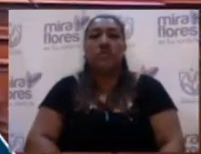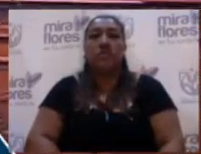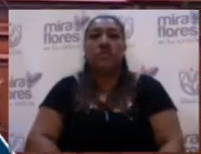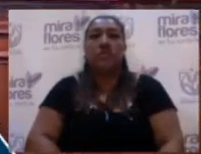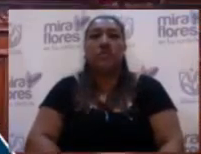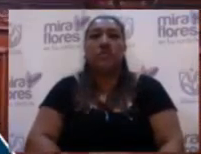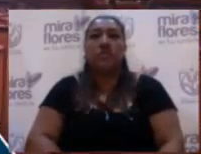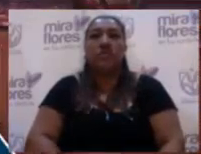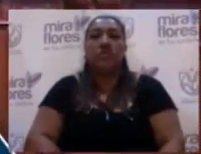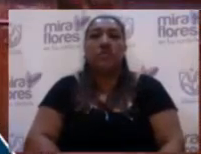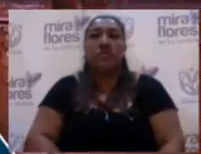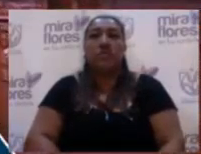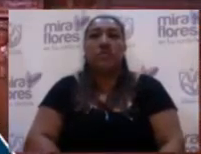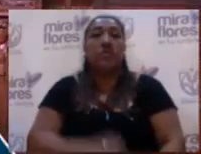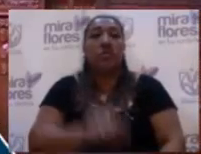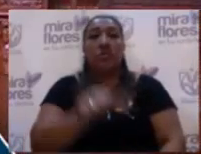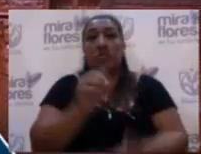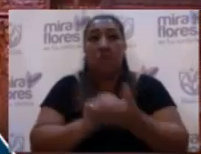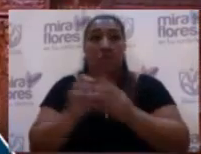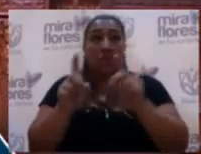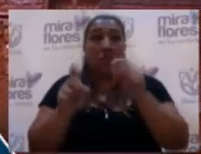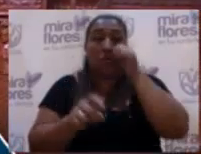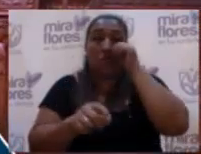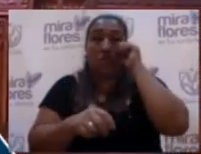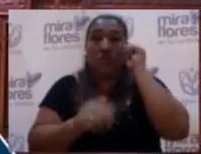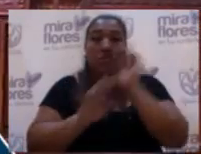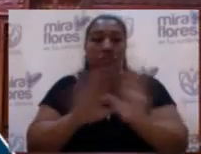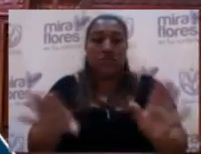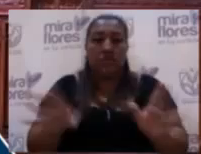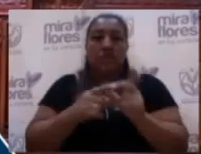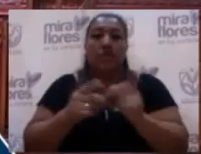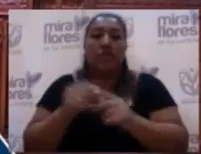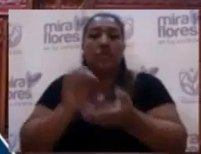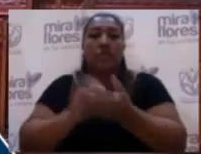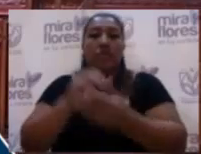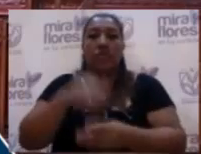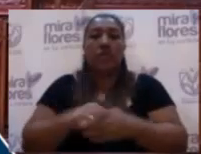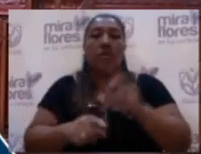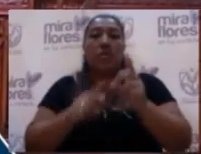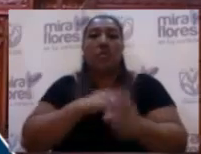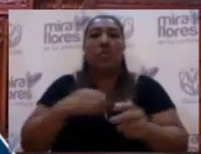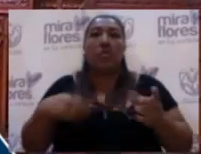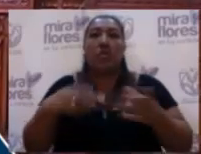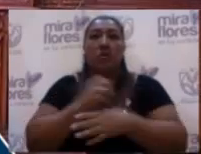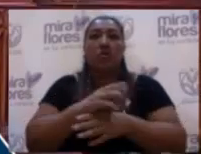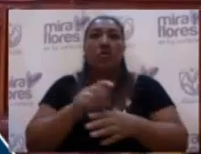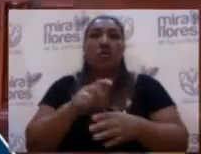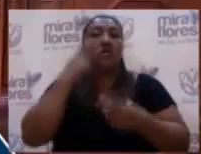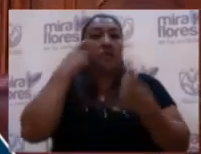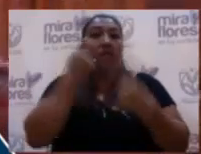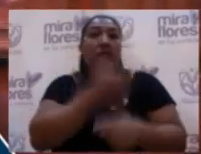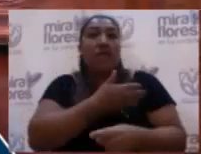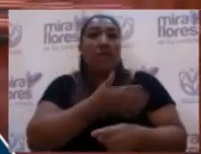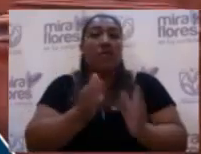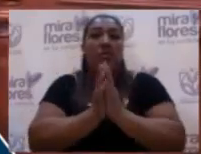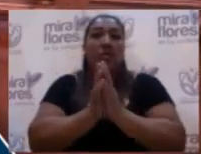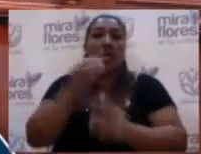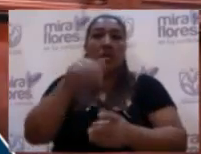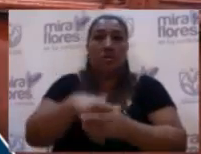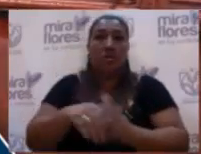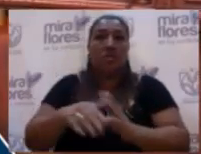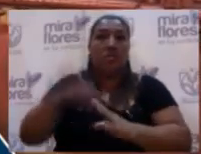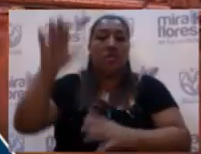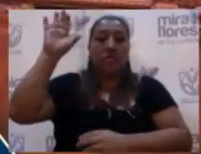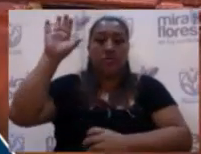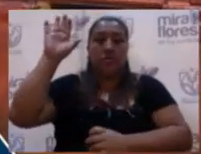¿Alguna otra intervención? No habiendo más intervenciones, procederemos a votar. Aquellos miembros del Consejo que estén a favor, síganse a expresarlo en señal de